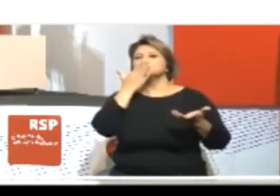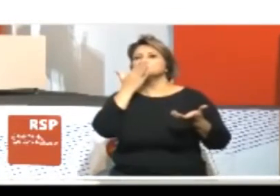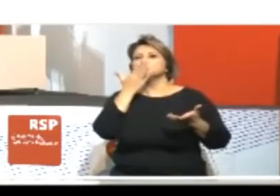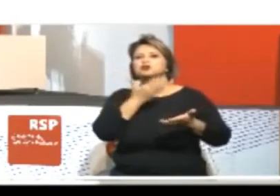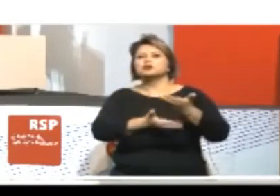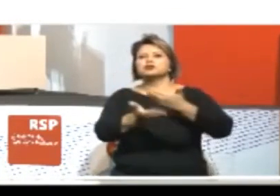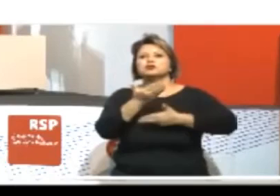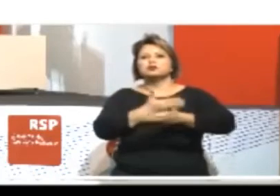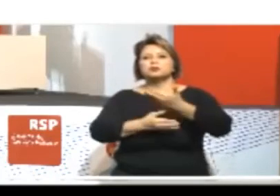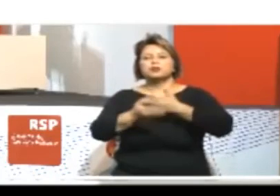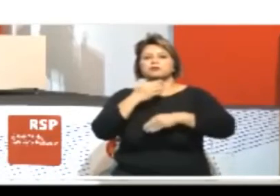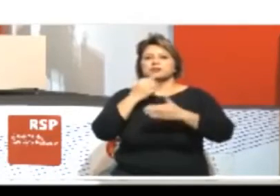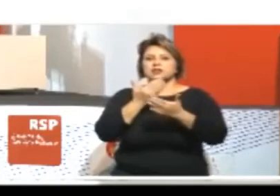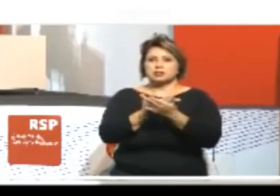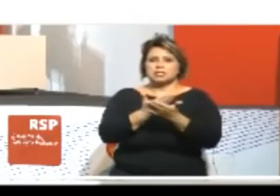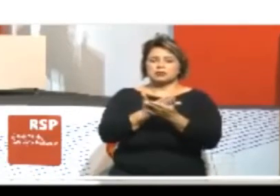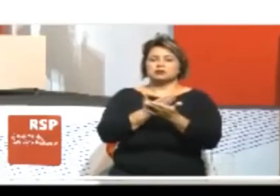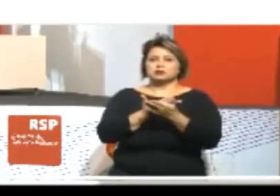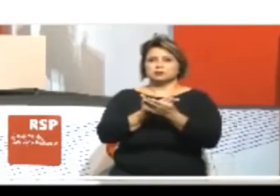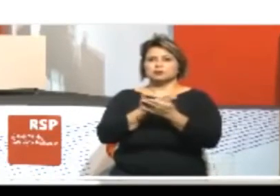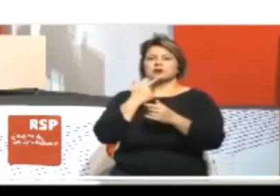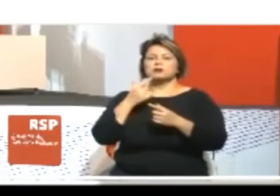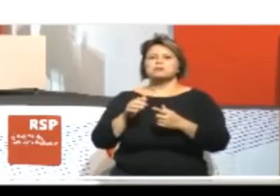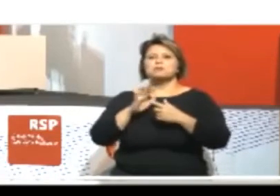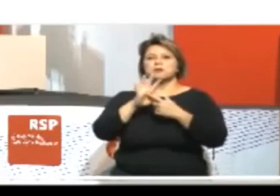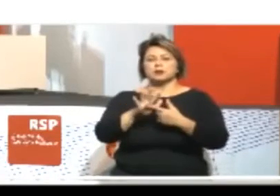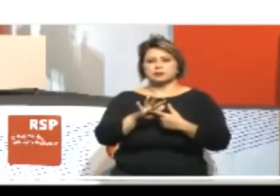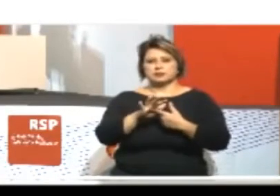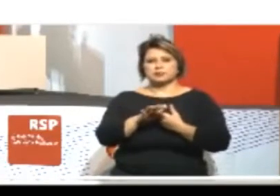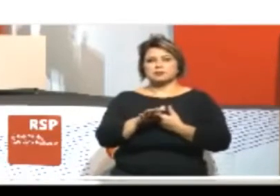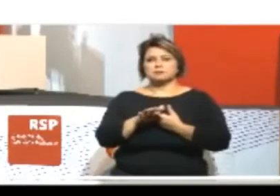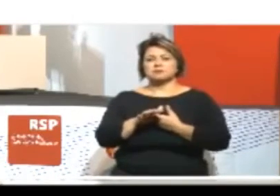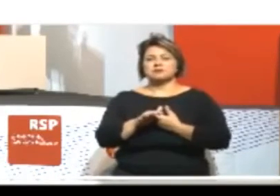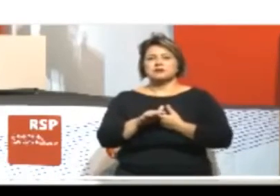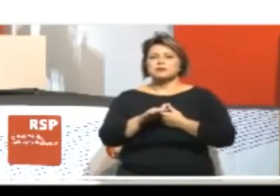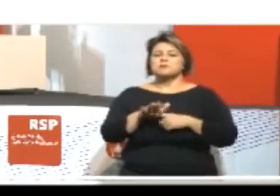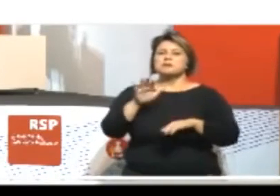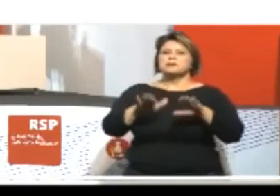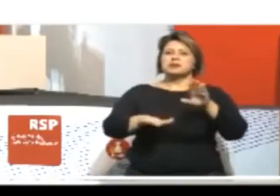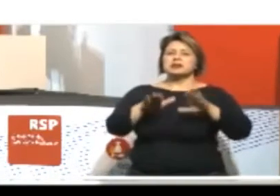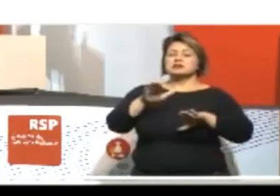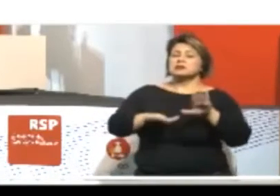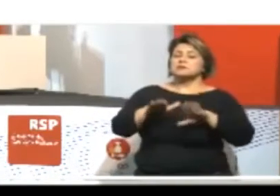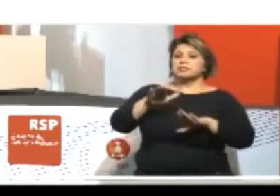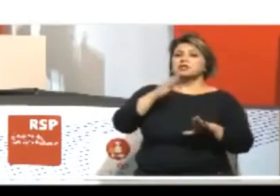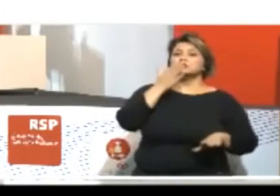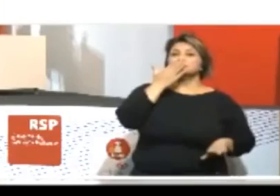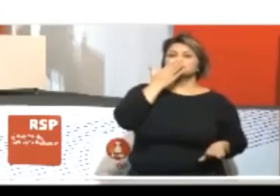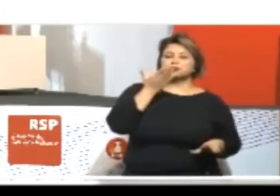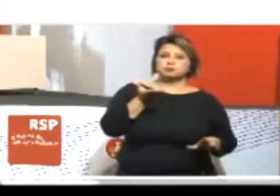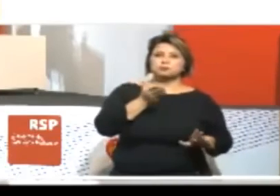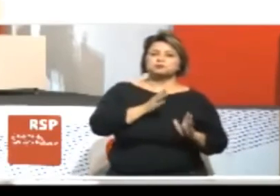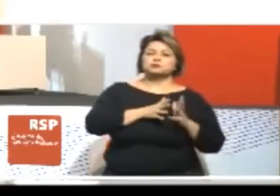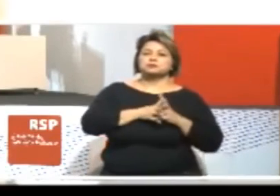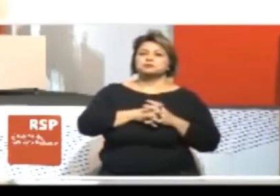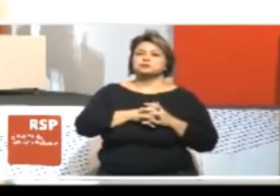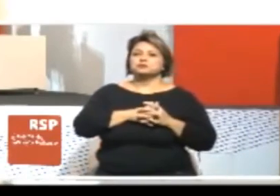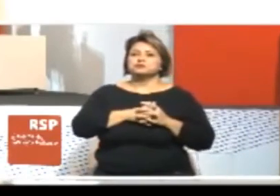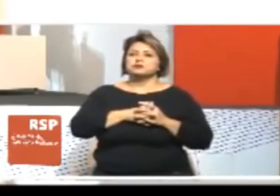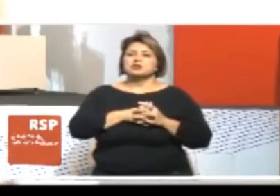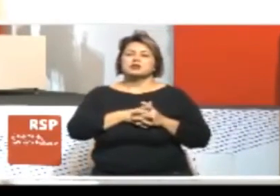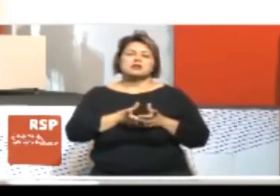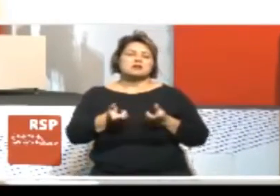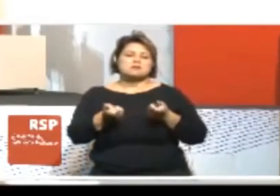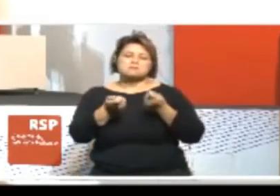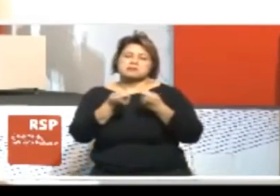estudios empíricos que demuestran que para cierto tipo de tareas no hay necesidad de colaborar. ¿Por qué? Porque